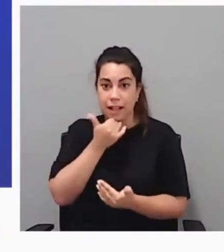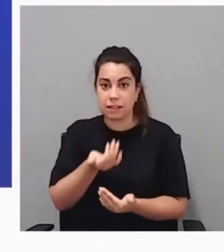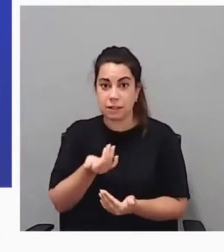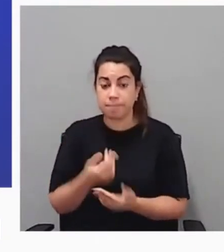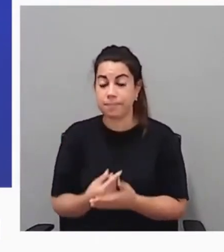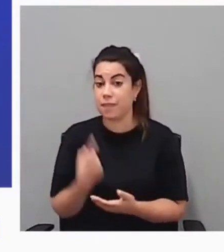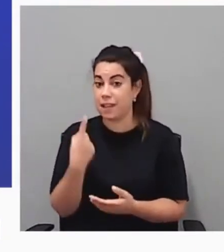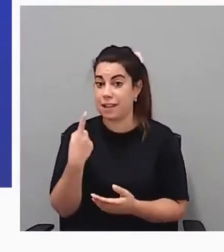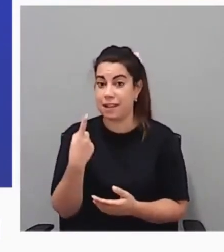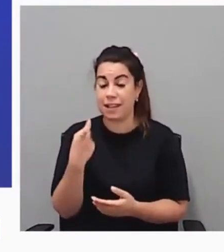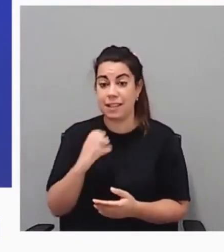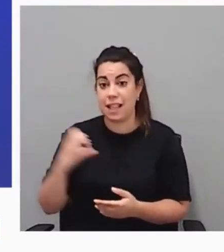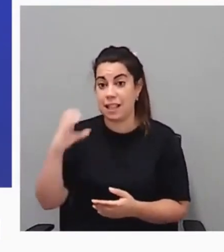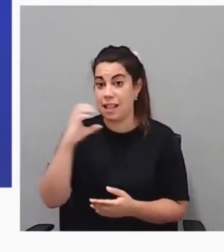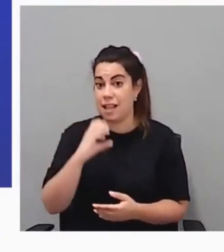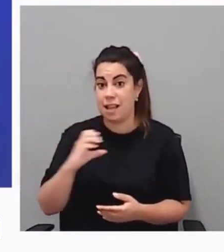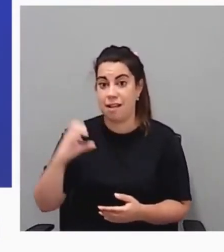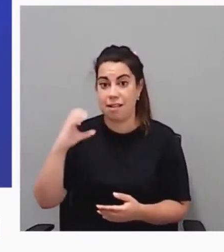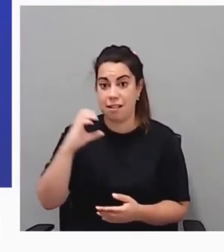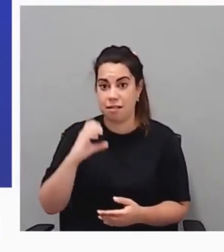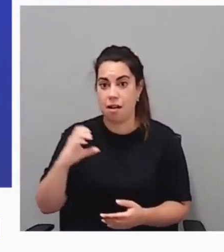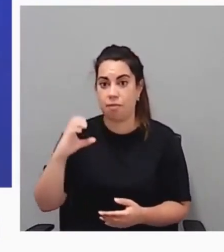ciencia para